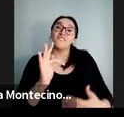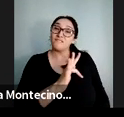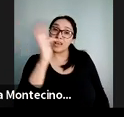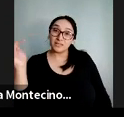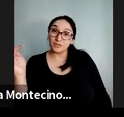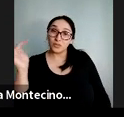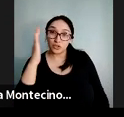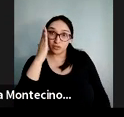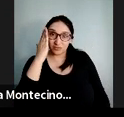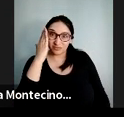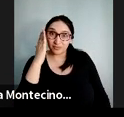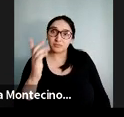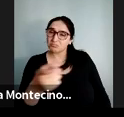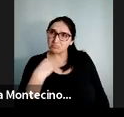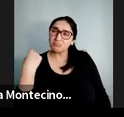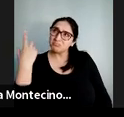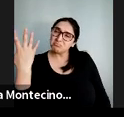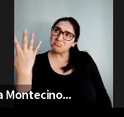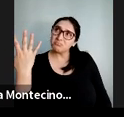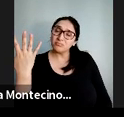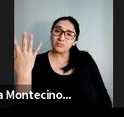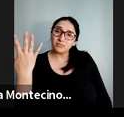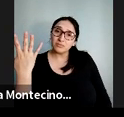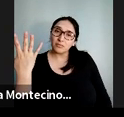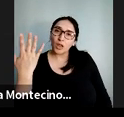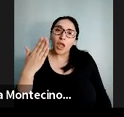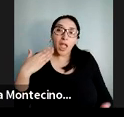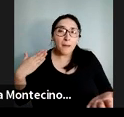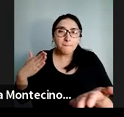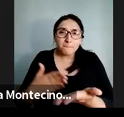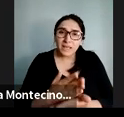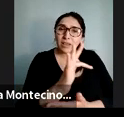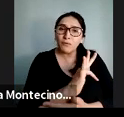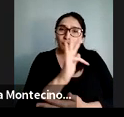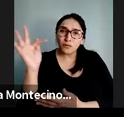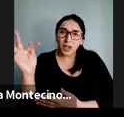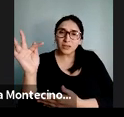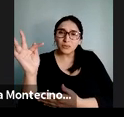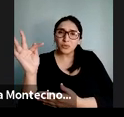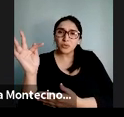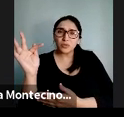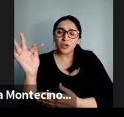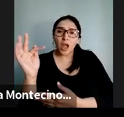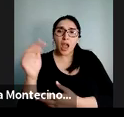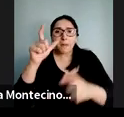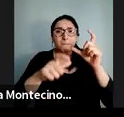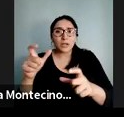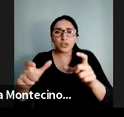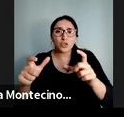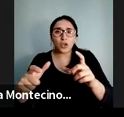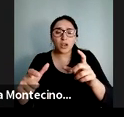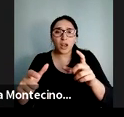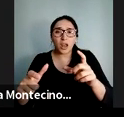si les pasó en algún momento, pero cuando recién partió Facebook y estuvo más en boga, la gente subía álbumes y